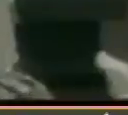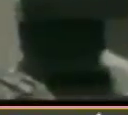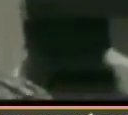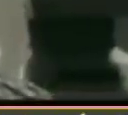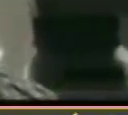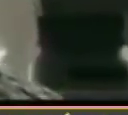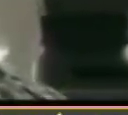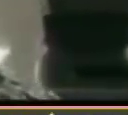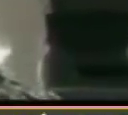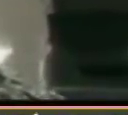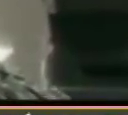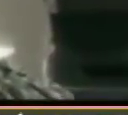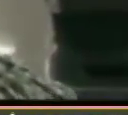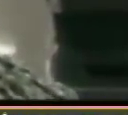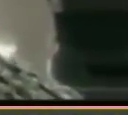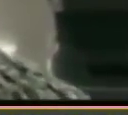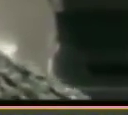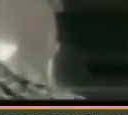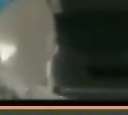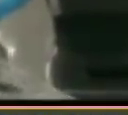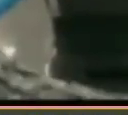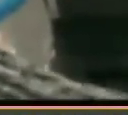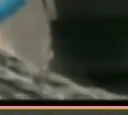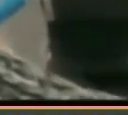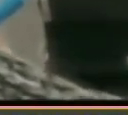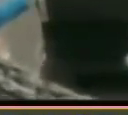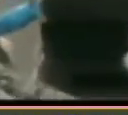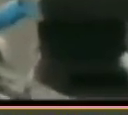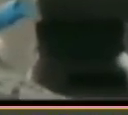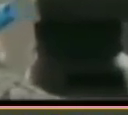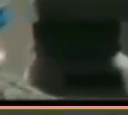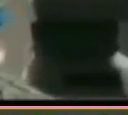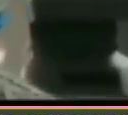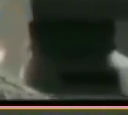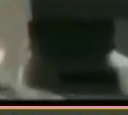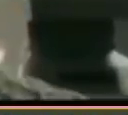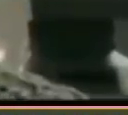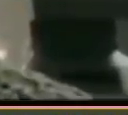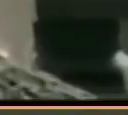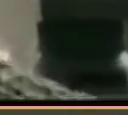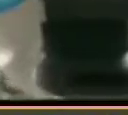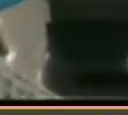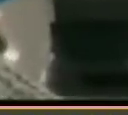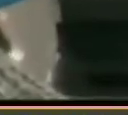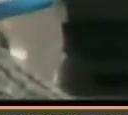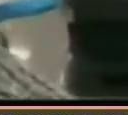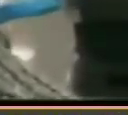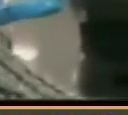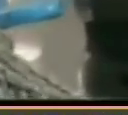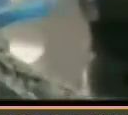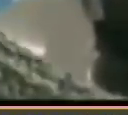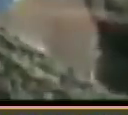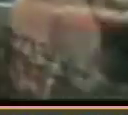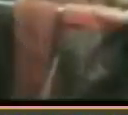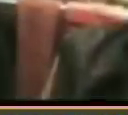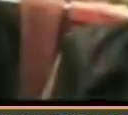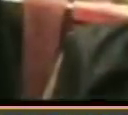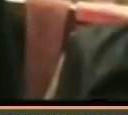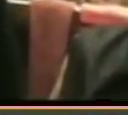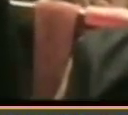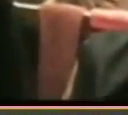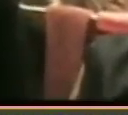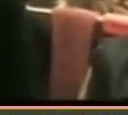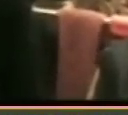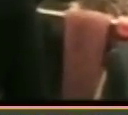importante que esto que sucedió a ustedes lo divulguen y lo transmitan, que sepan cuál es la realidad de las cosas.